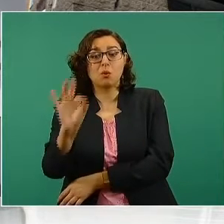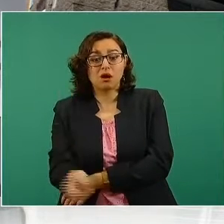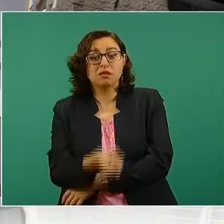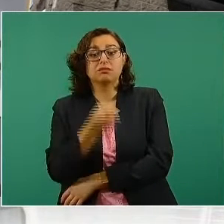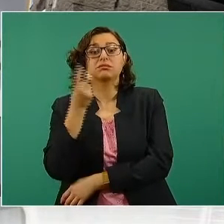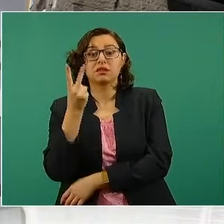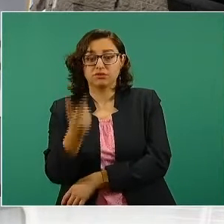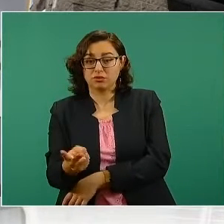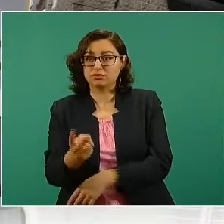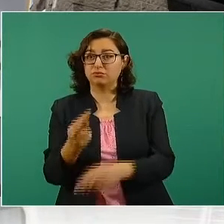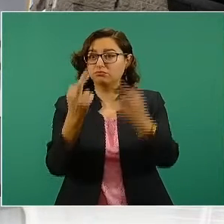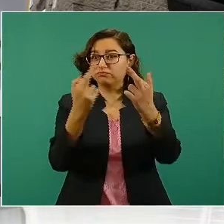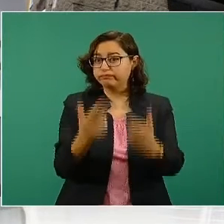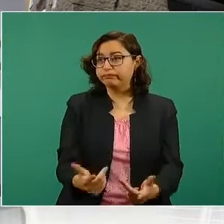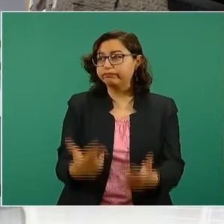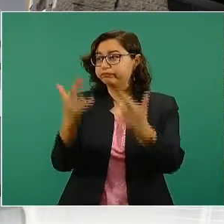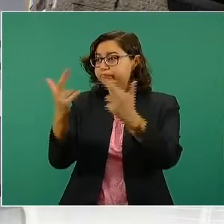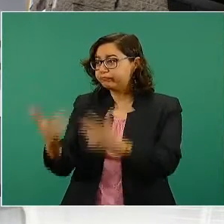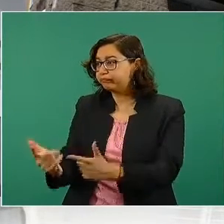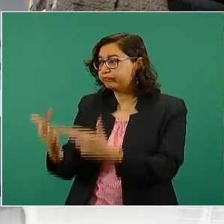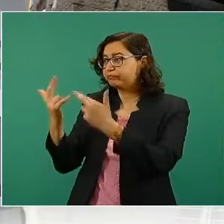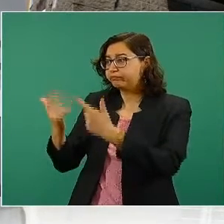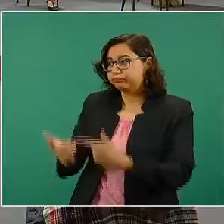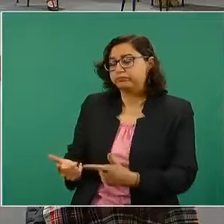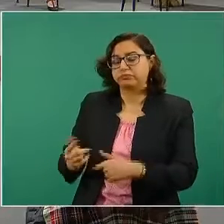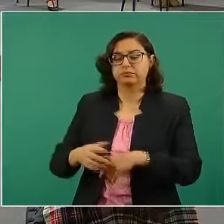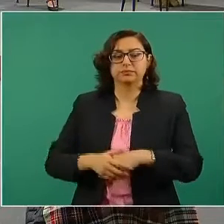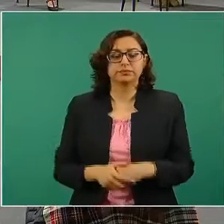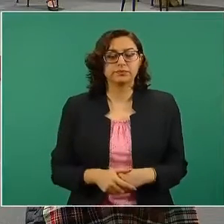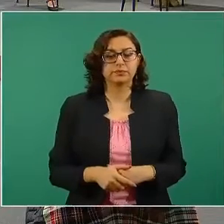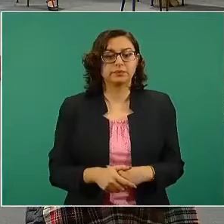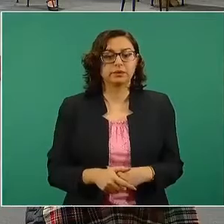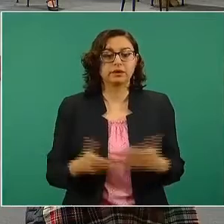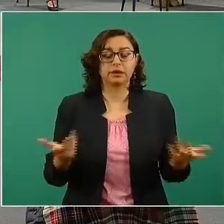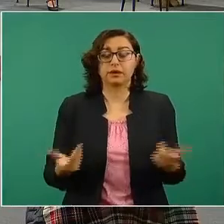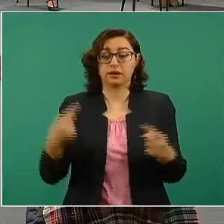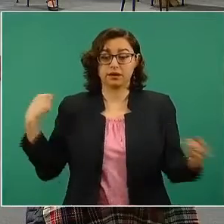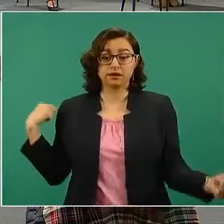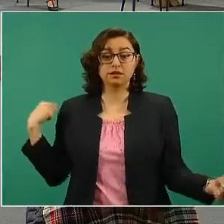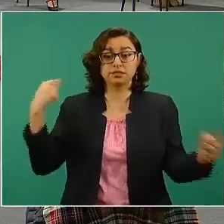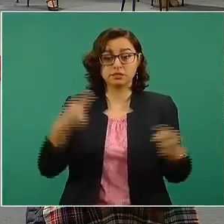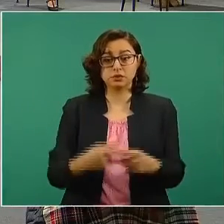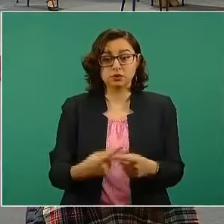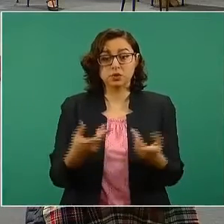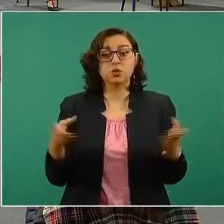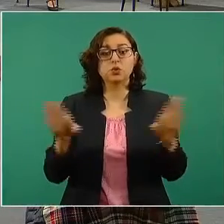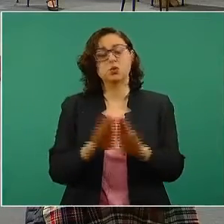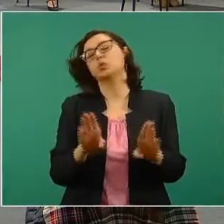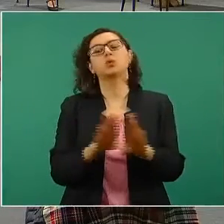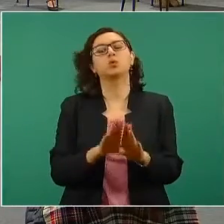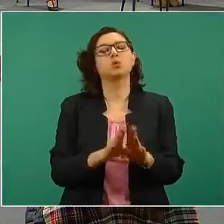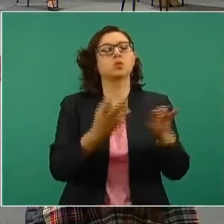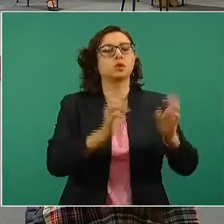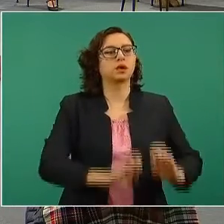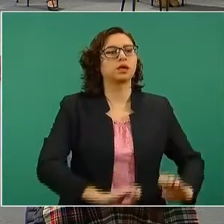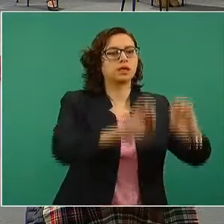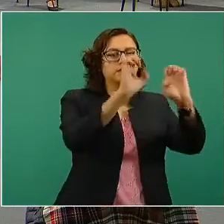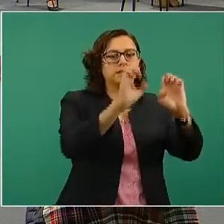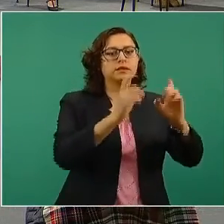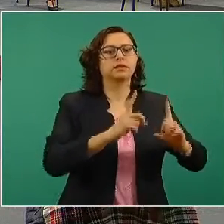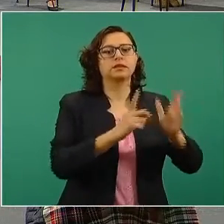del 2017. ¿La que sigue? El avance a la fecha lo dividimos en edificios, unidades